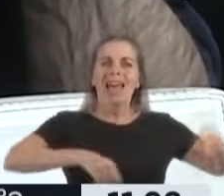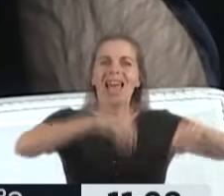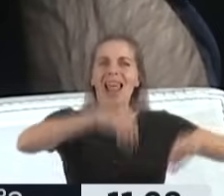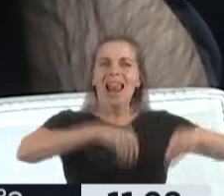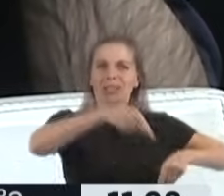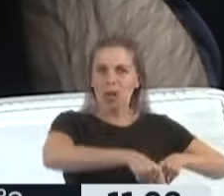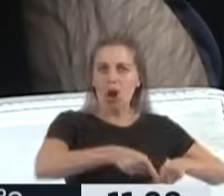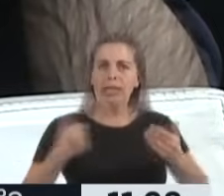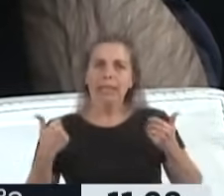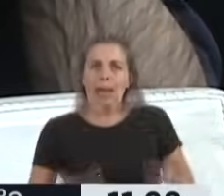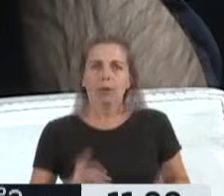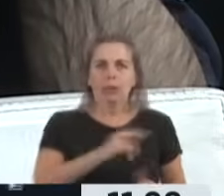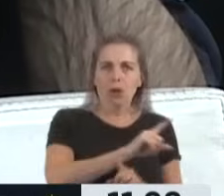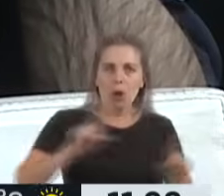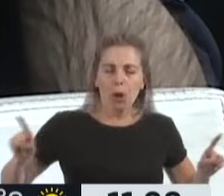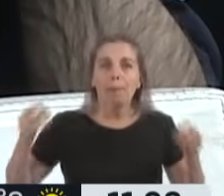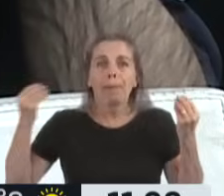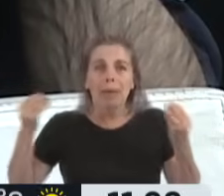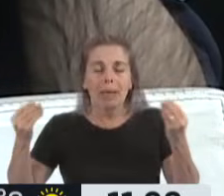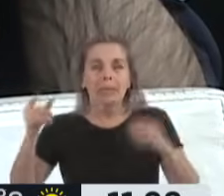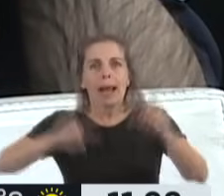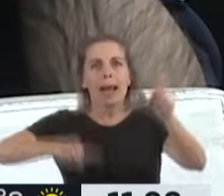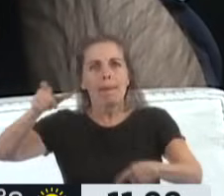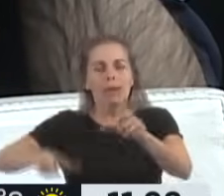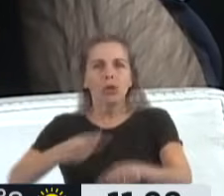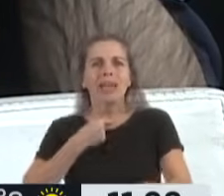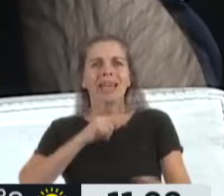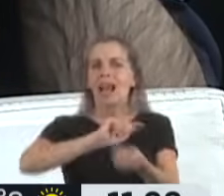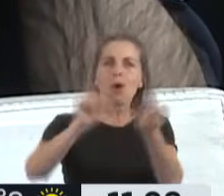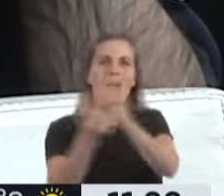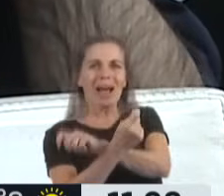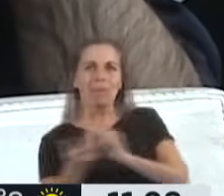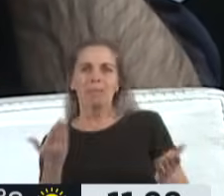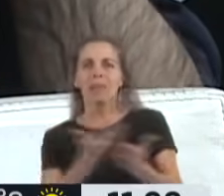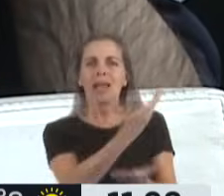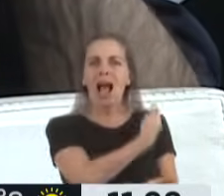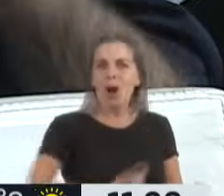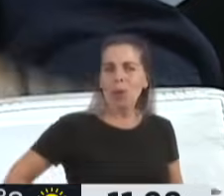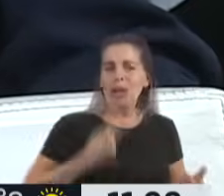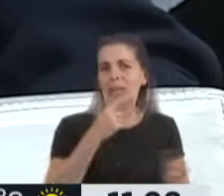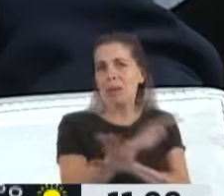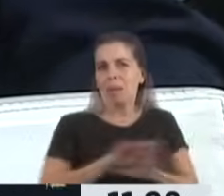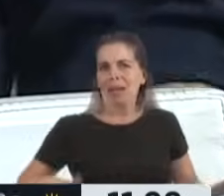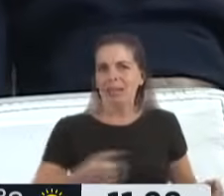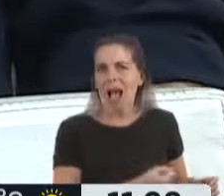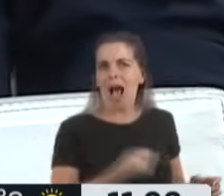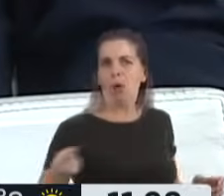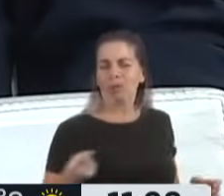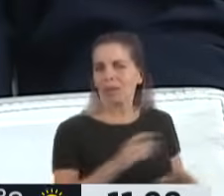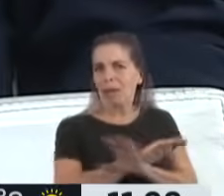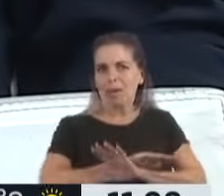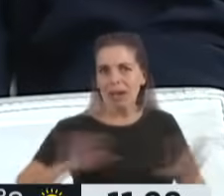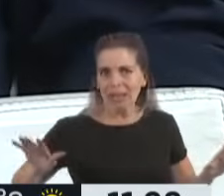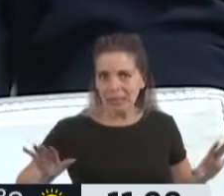mal y vio una forma de pedirle al gobierno que cambie el rumbo económico y deje de ajustar, como lo está